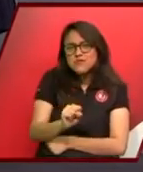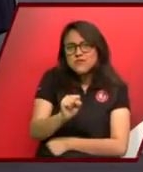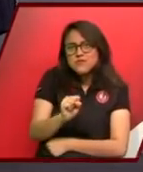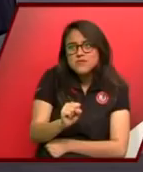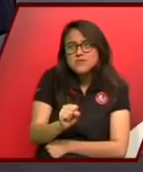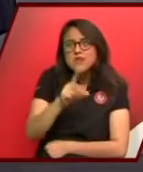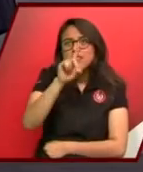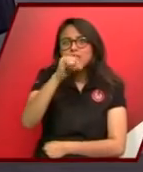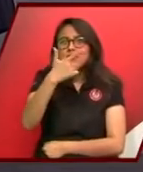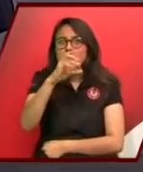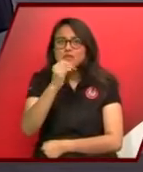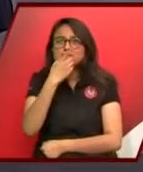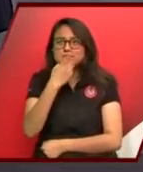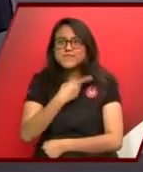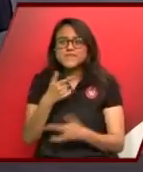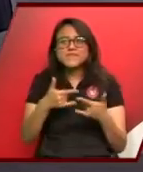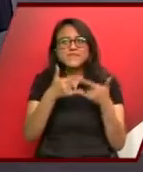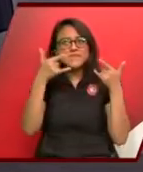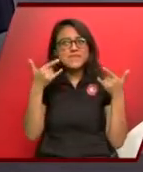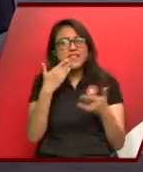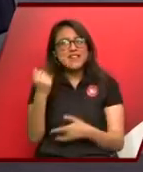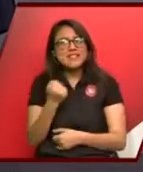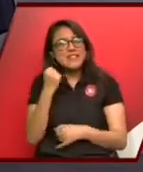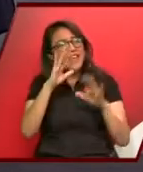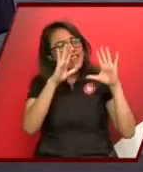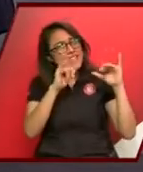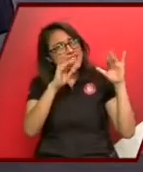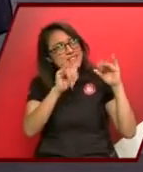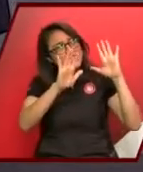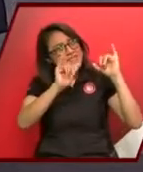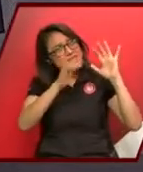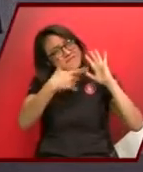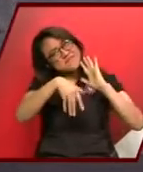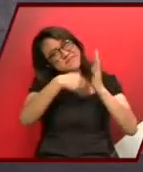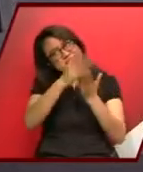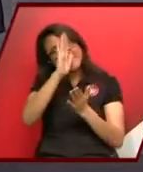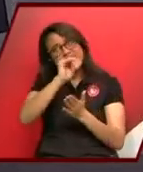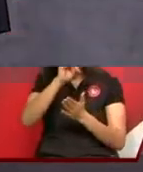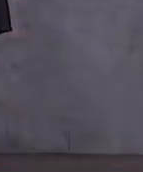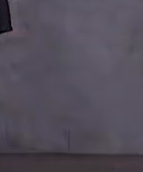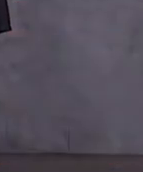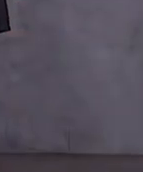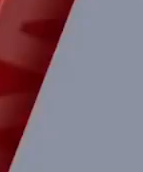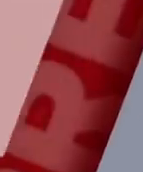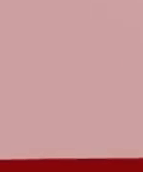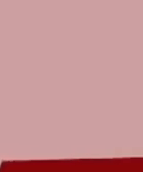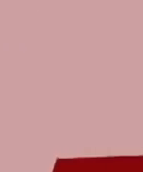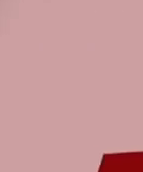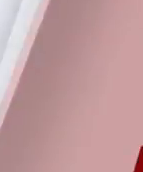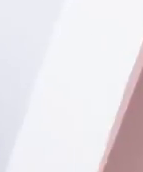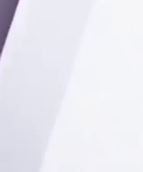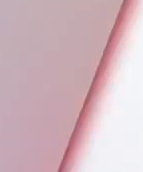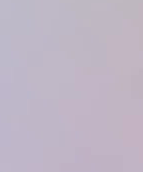Sí, Diego Mendoza, otra historia. Suerte, compadre. No, adiós, mañana, se lo llevan. Mañana. Claro. Ahí lo vais a desfilar mañana.